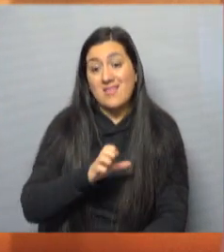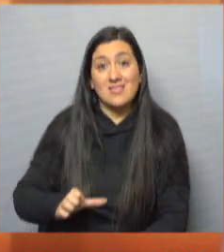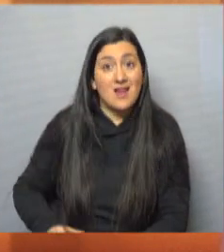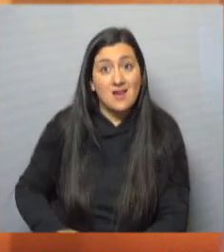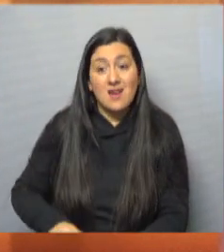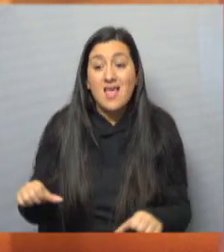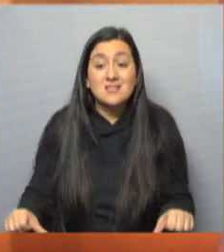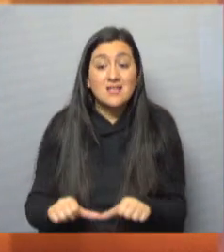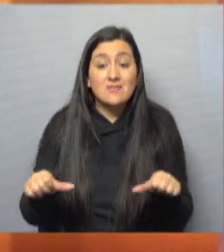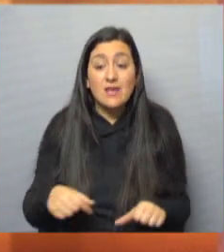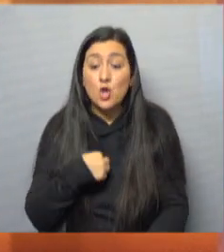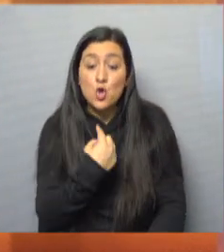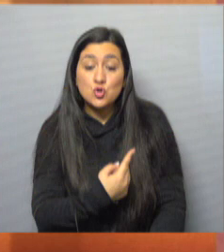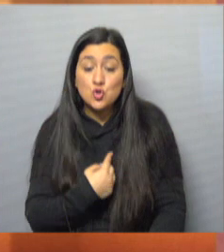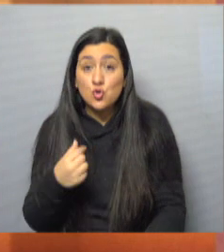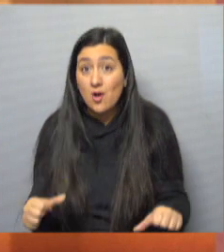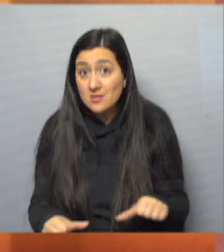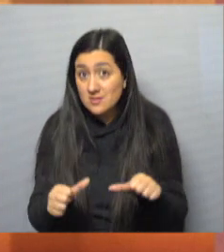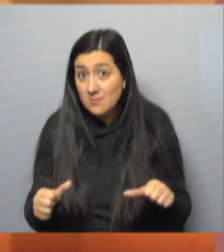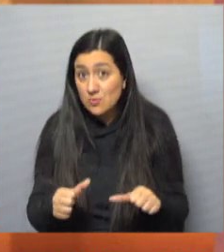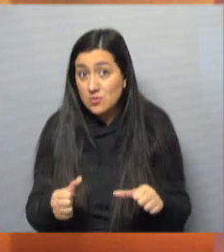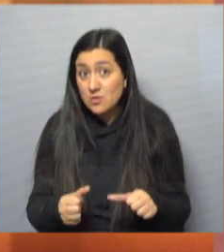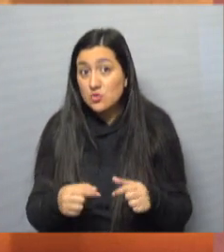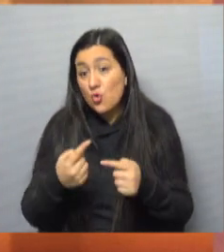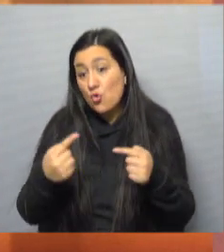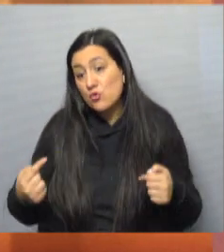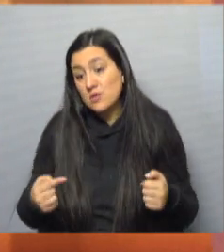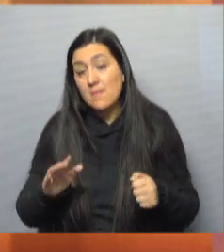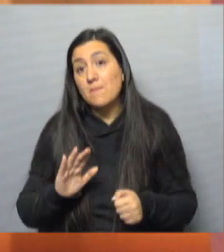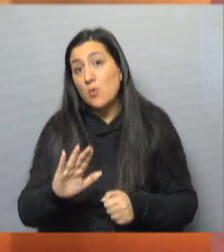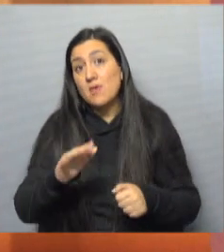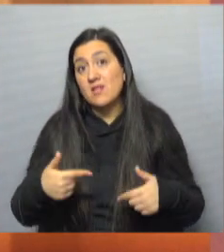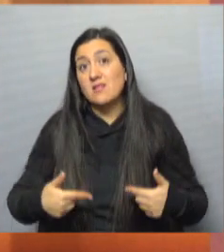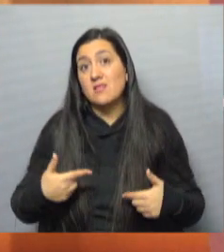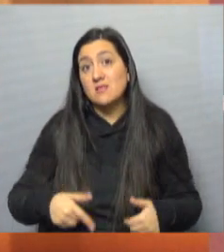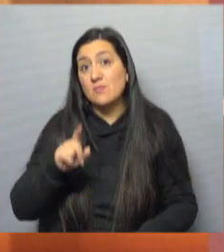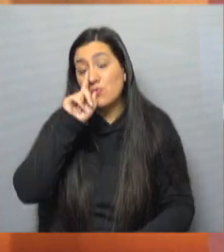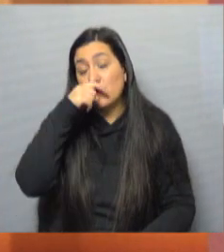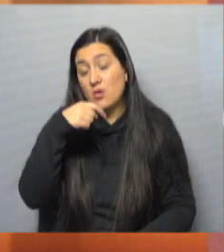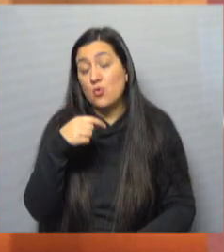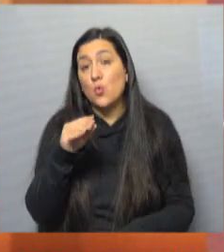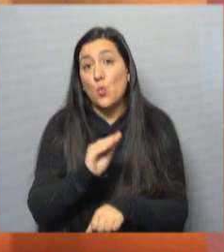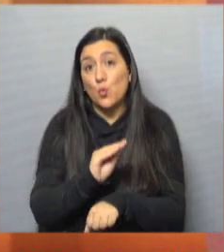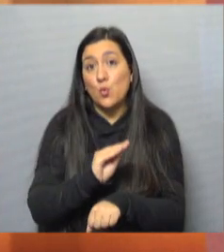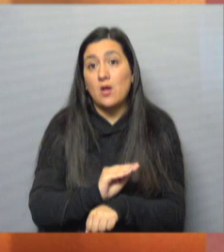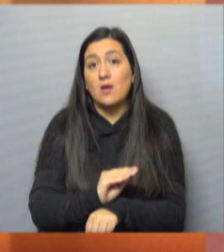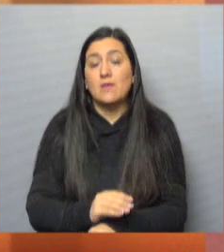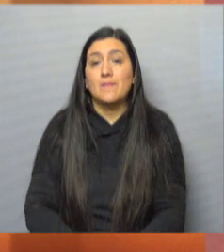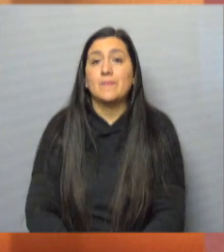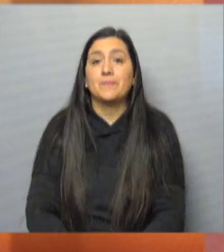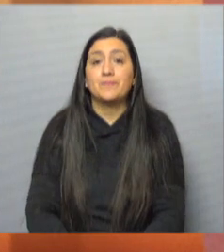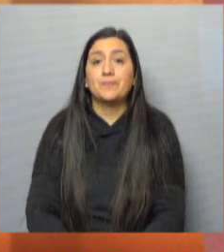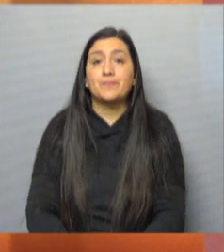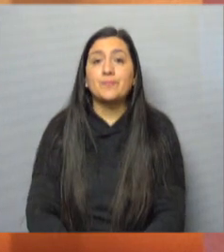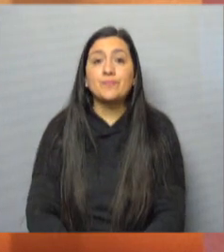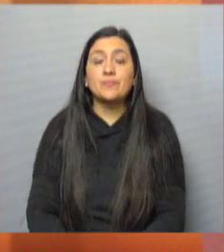acá están en el marco de lo que es la intendencia de montevideo del departamento de cultura y básicamente en la línea